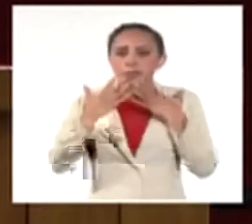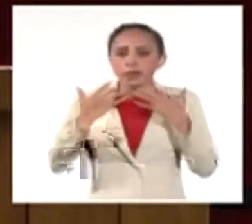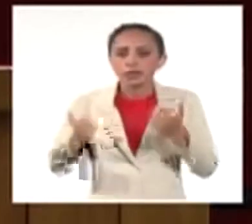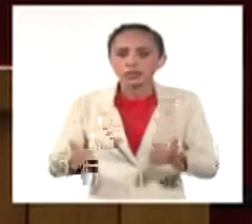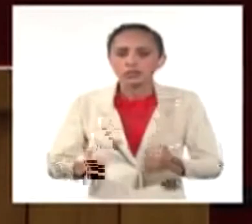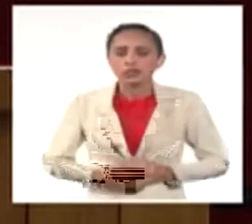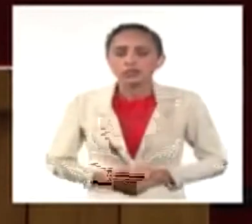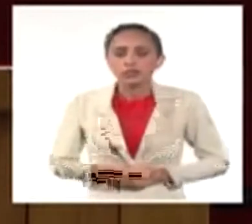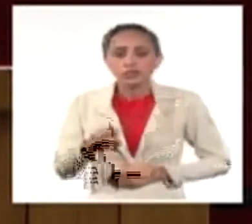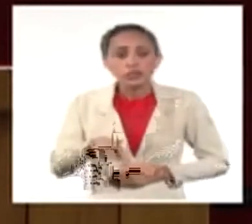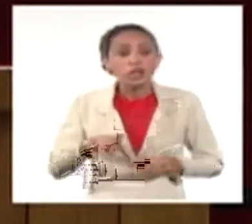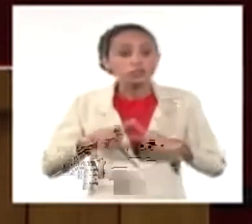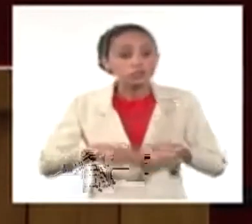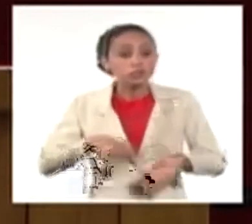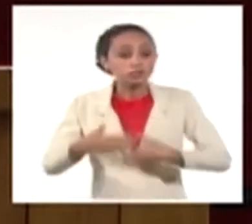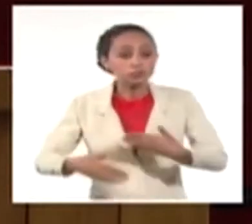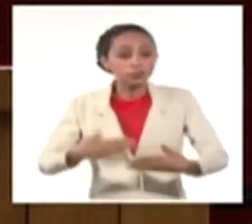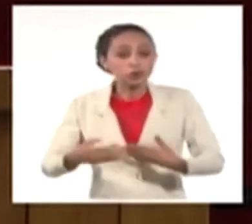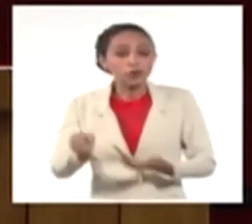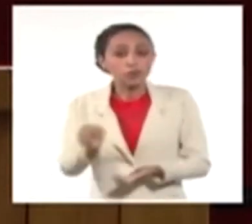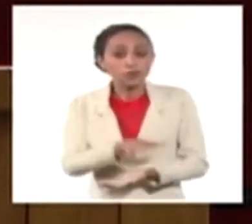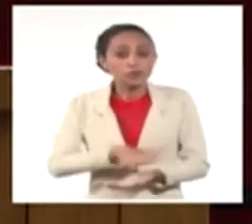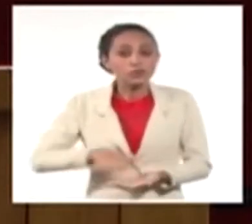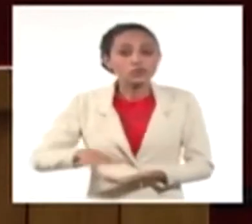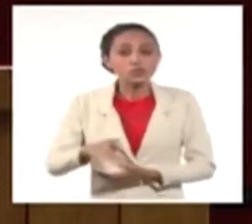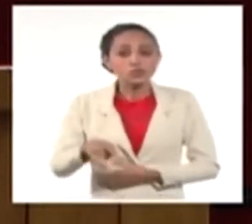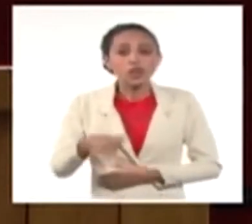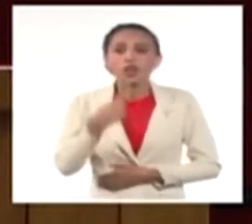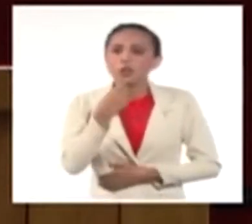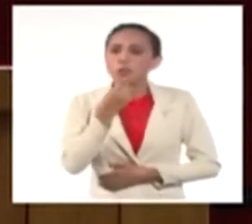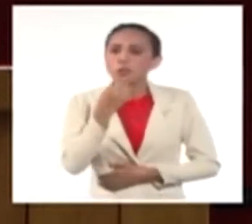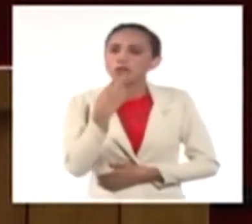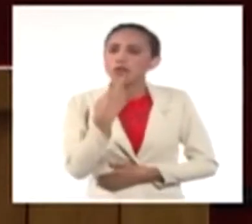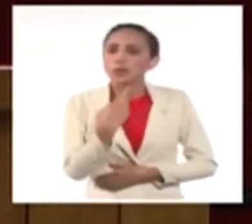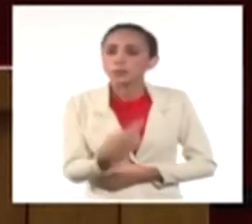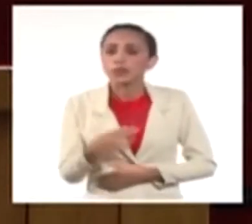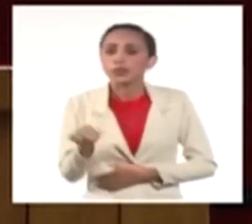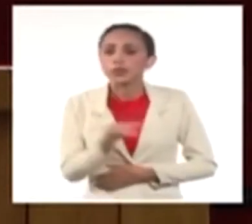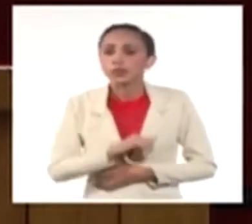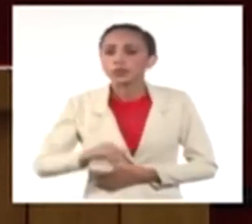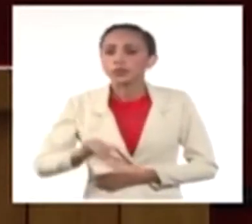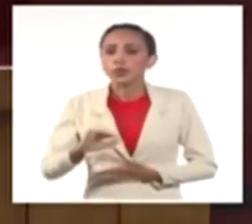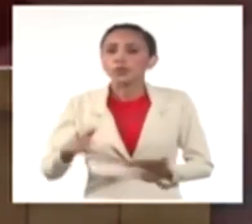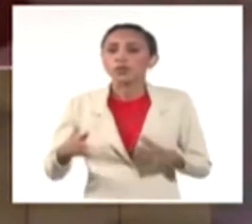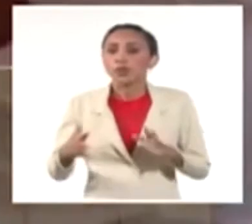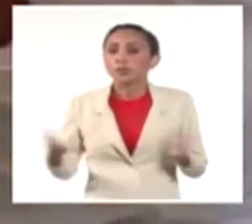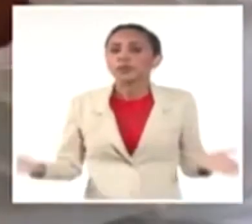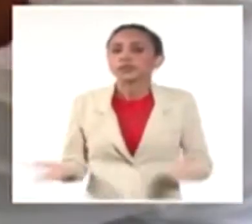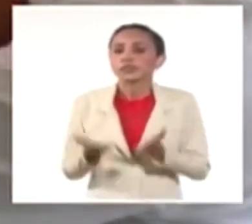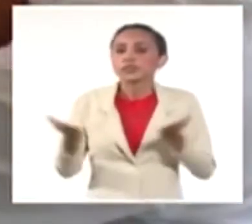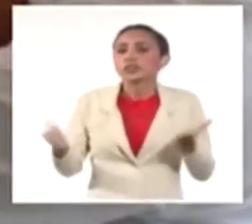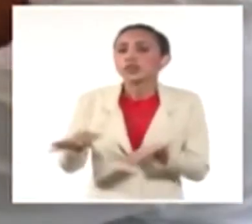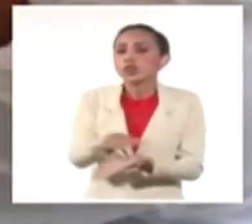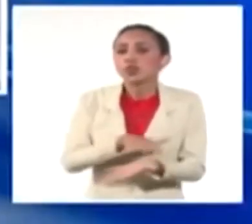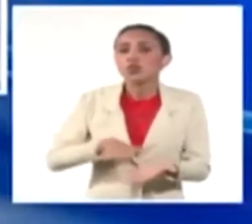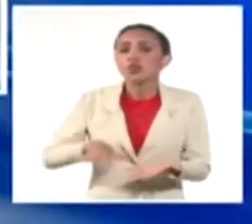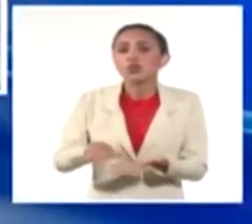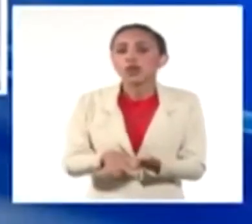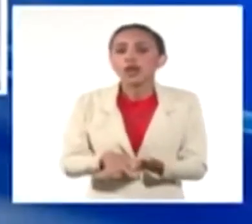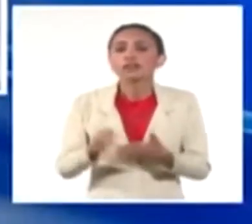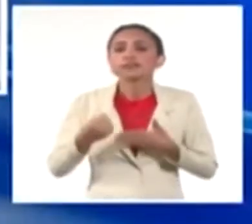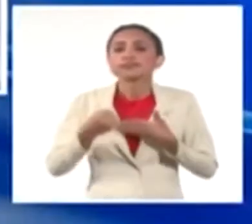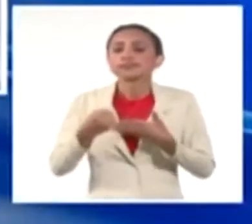a solucionar problemáticas sociales que den respuesta, además, a la estrategia de desarrollo local y contribuyan